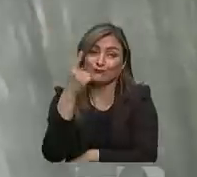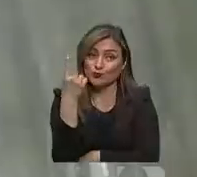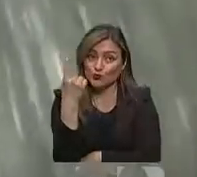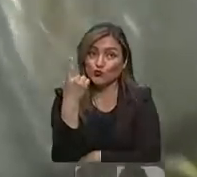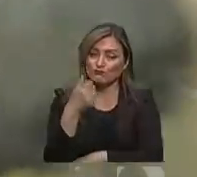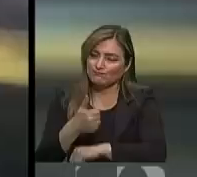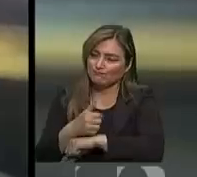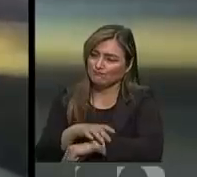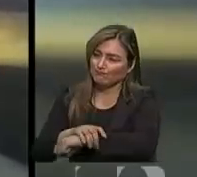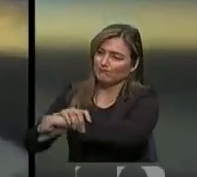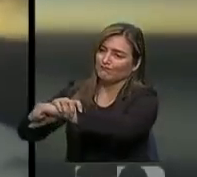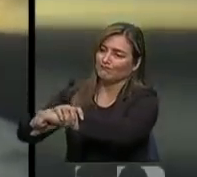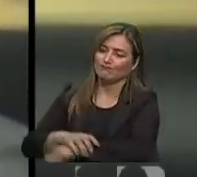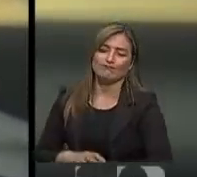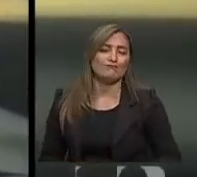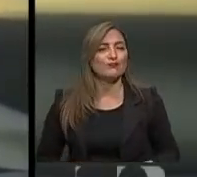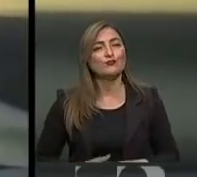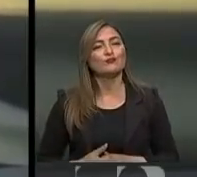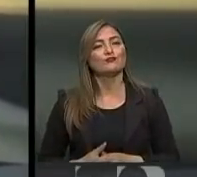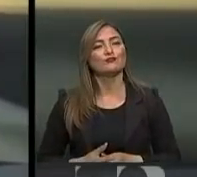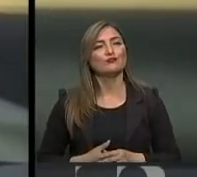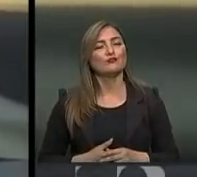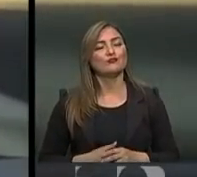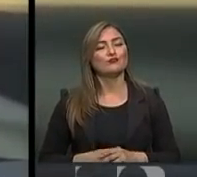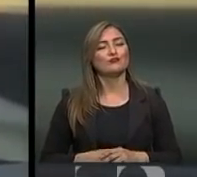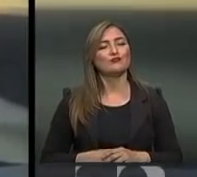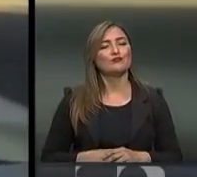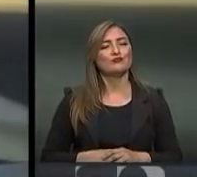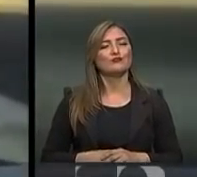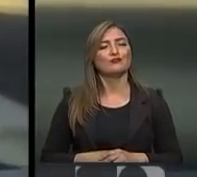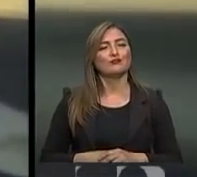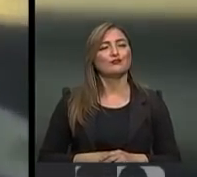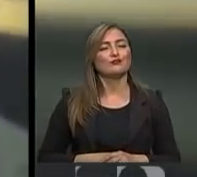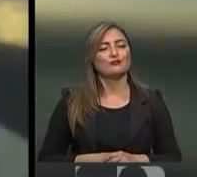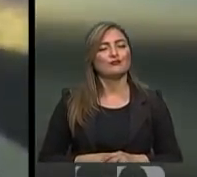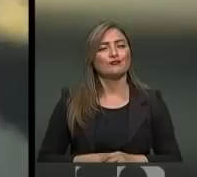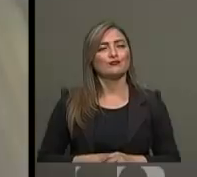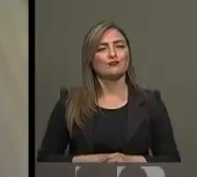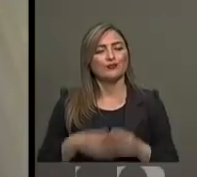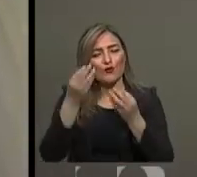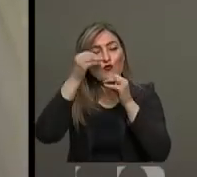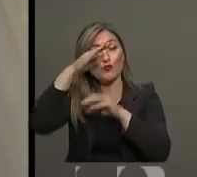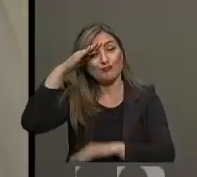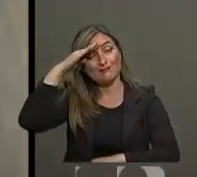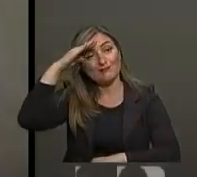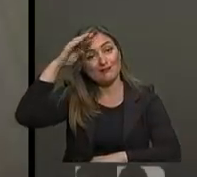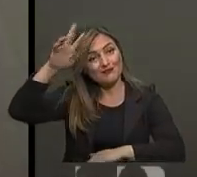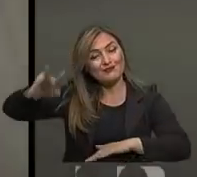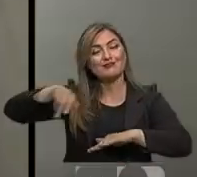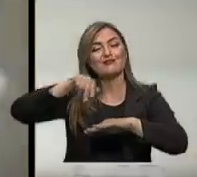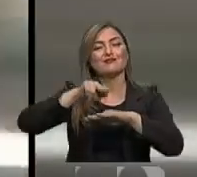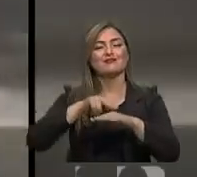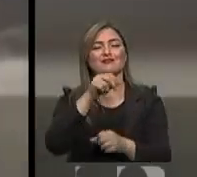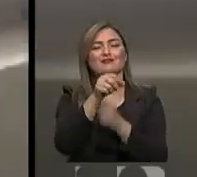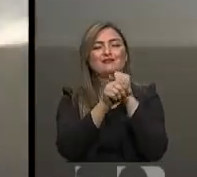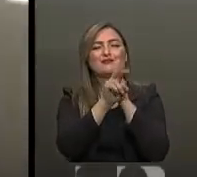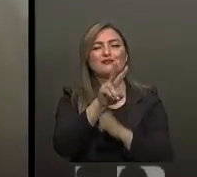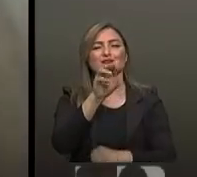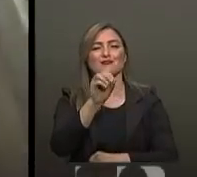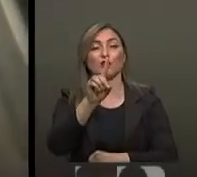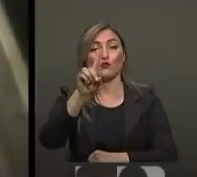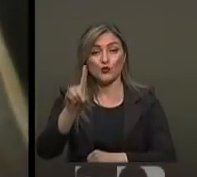fue puesta a órdenes de la autoridad pertinente para investigaciones. De acuerdo a información de la Policía Nacional, en lo que va del año se